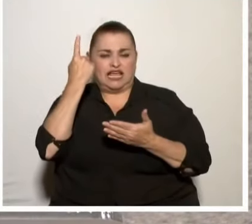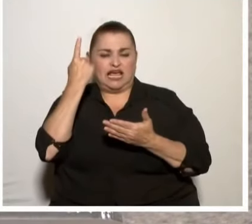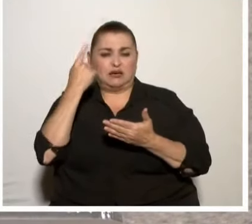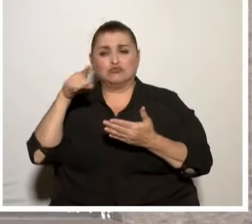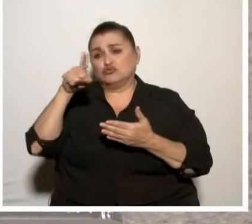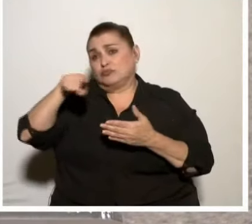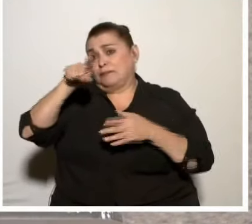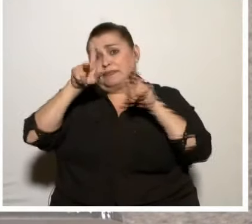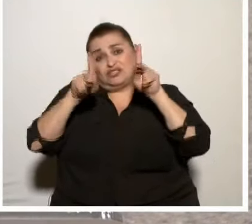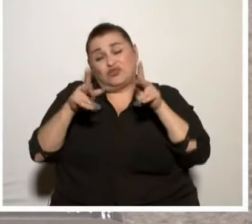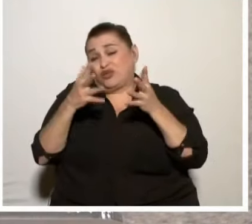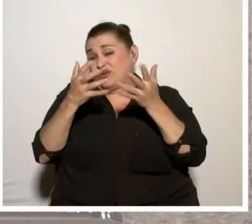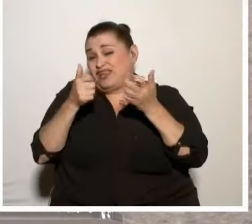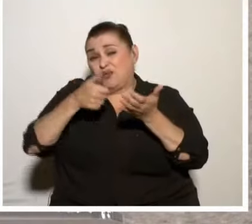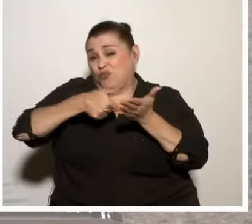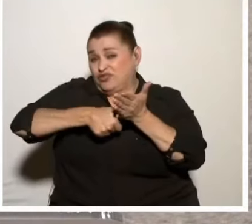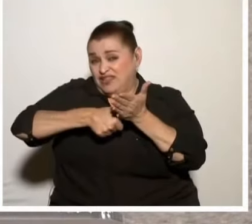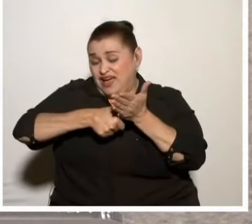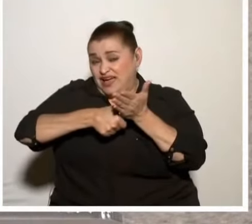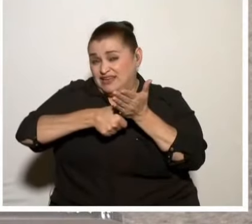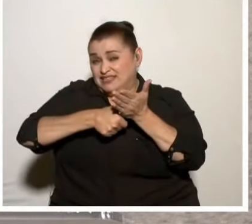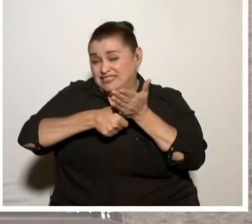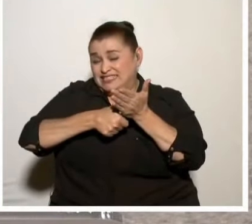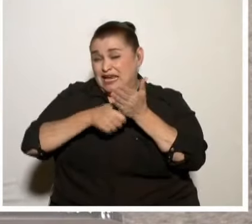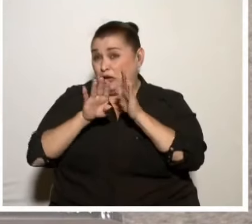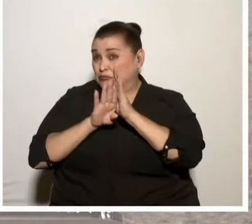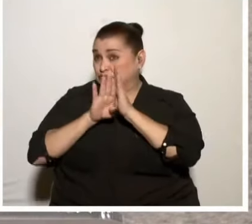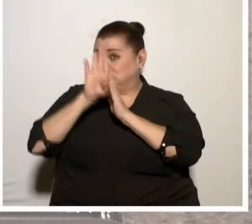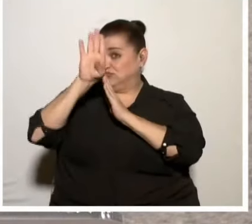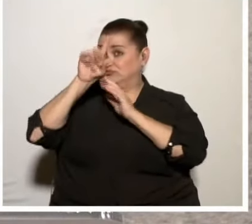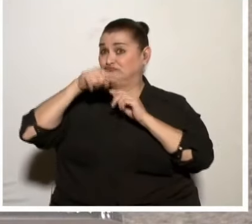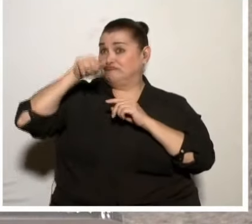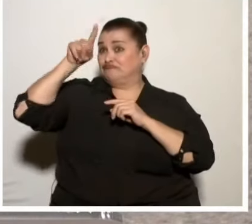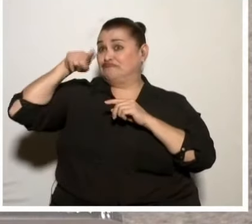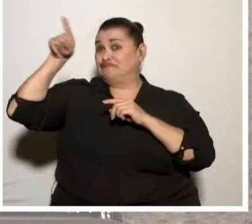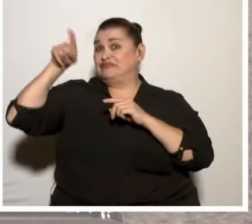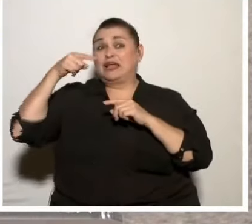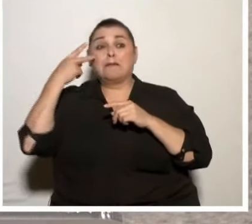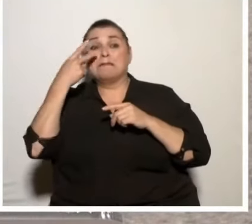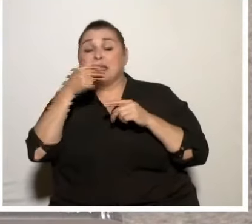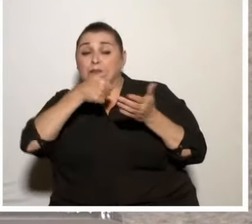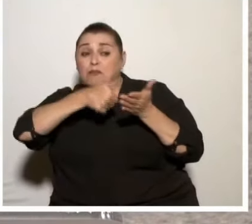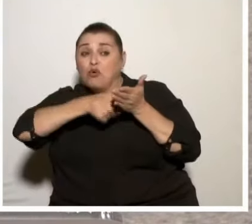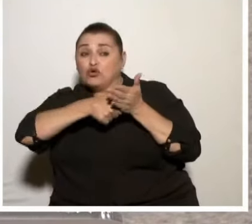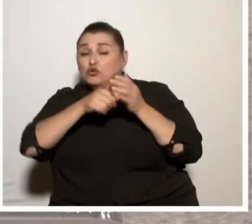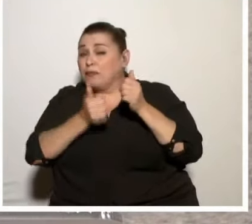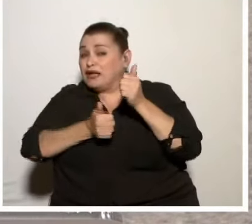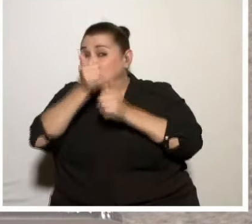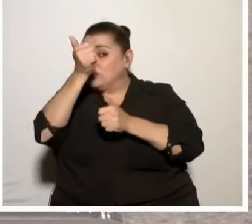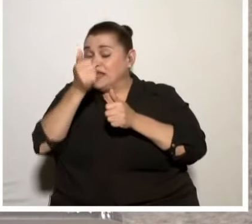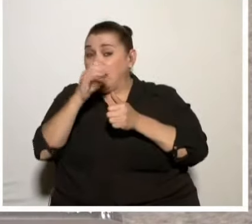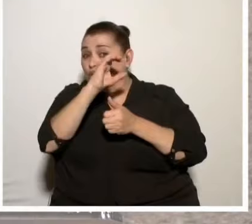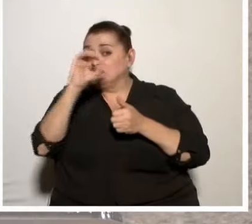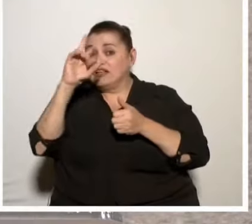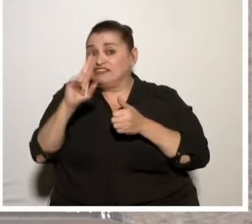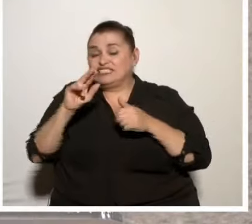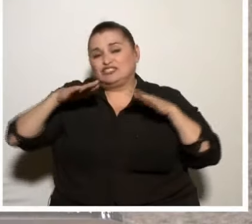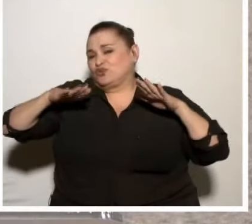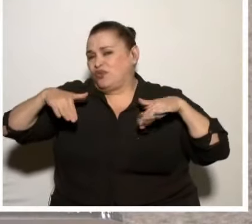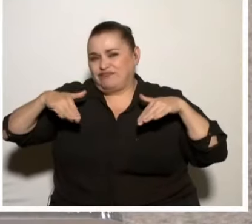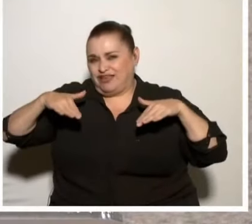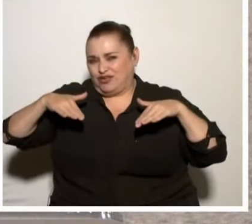quiere votar. Los que están puntuando todavía no han tomado estos votos de la mayoría de los costarricenses. y me parece que